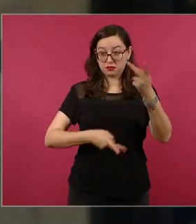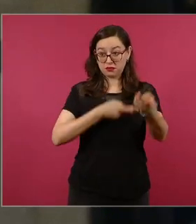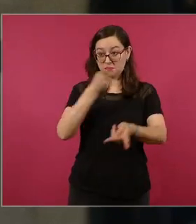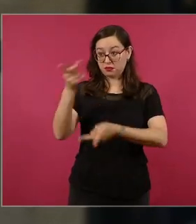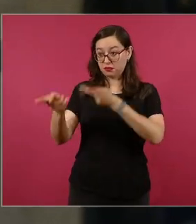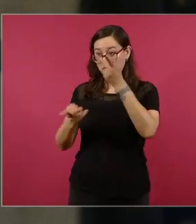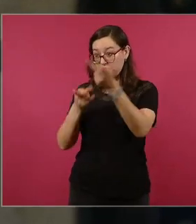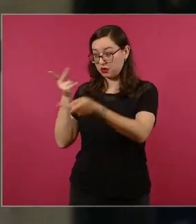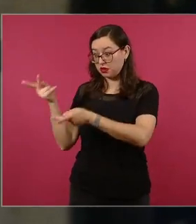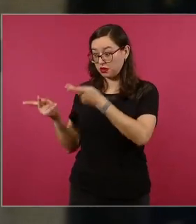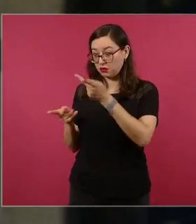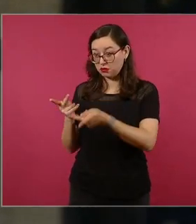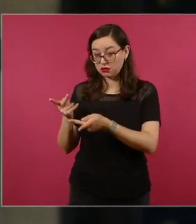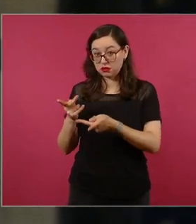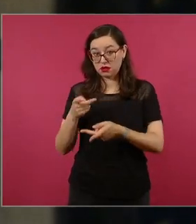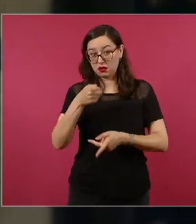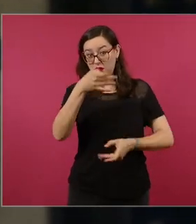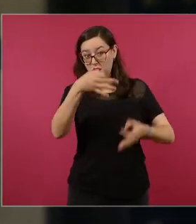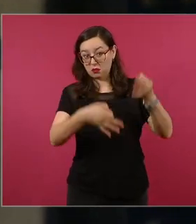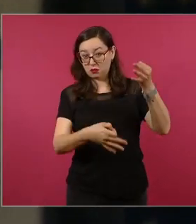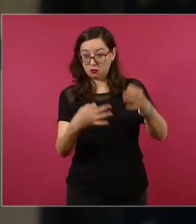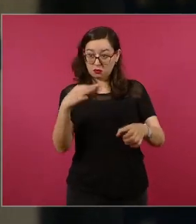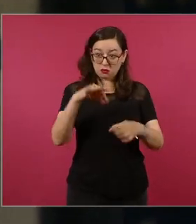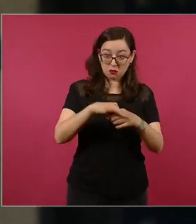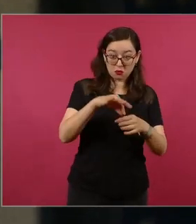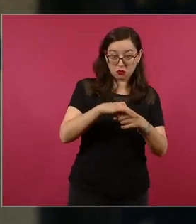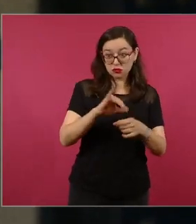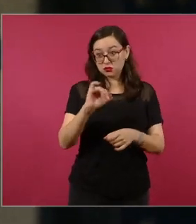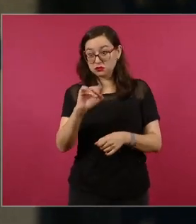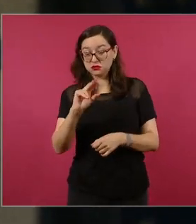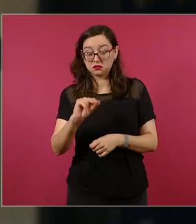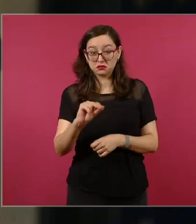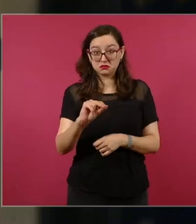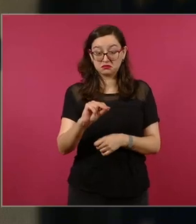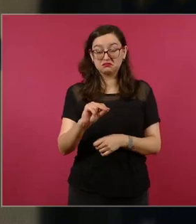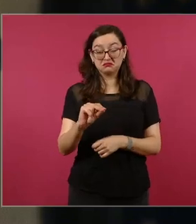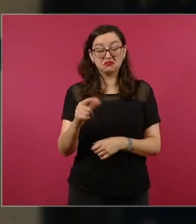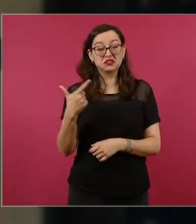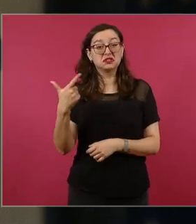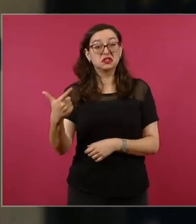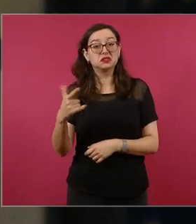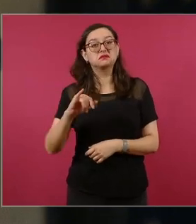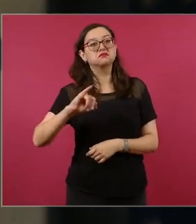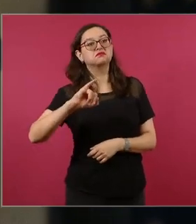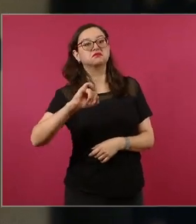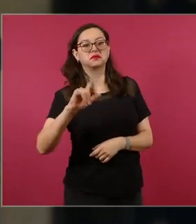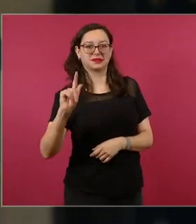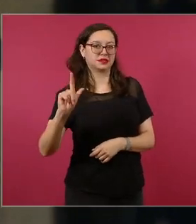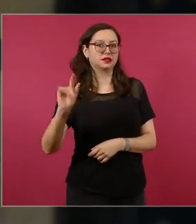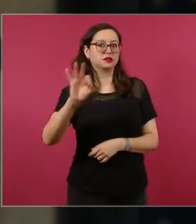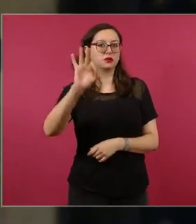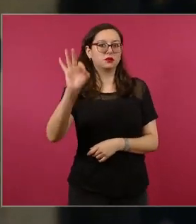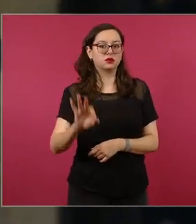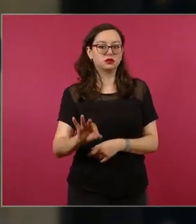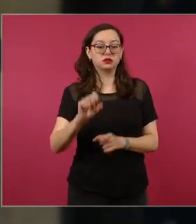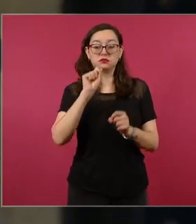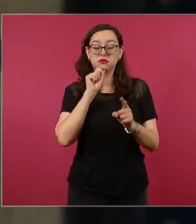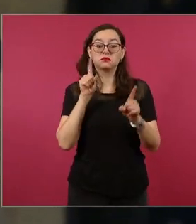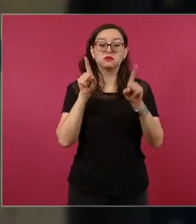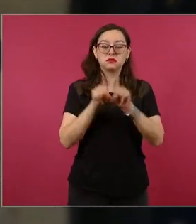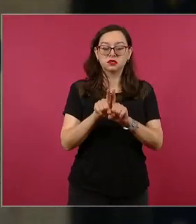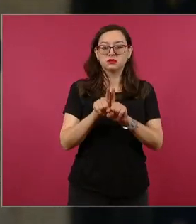magistrados sean electos por voto popular. 8 de cada 10 también apoyan que se reforme, que haya esta iniciativa, que avance